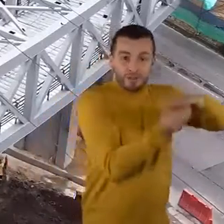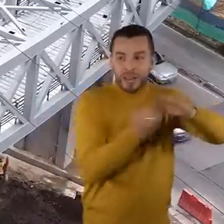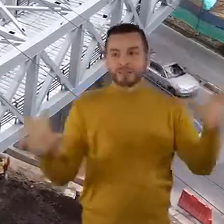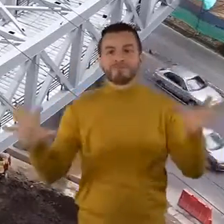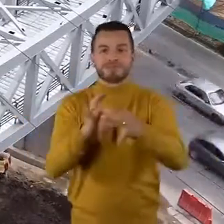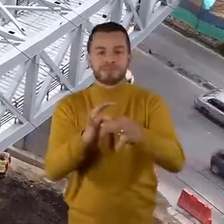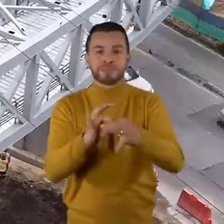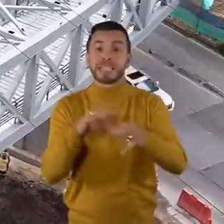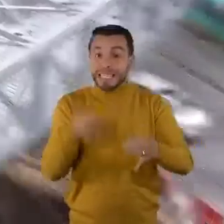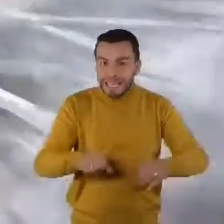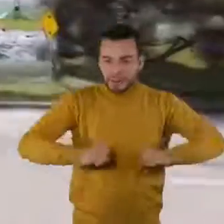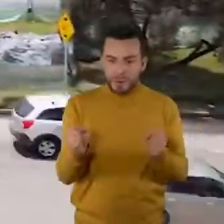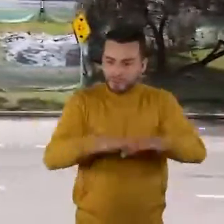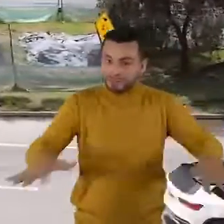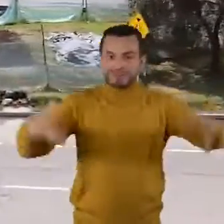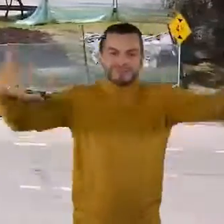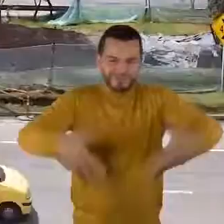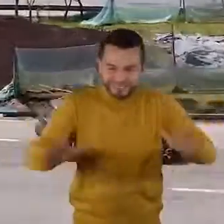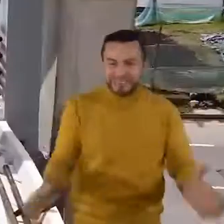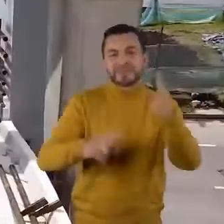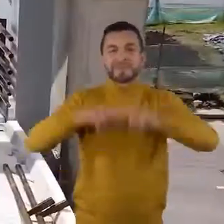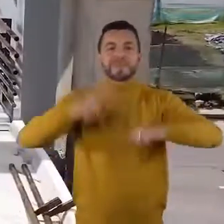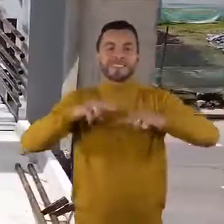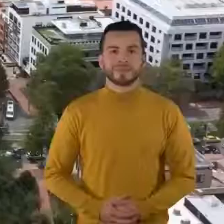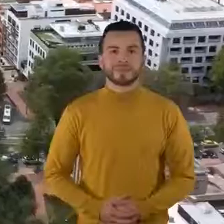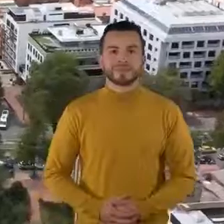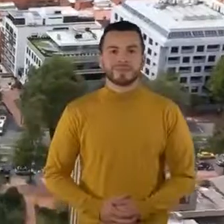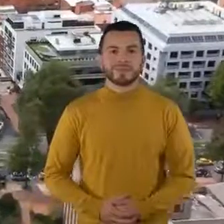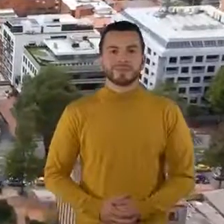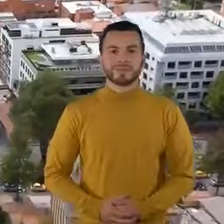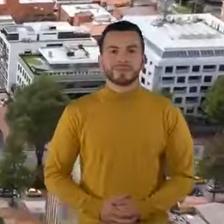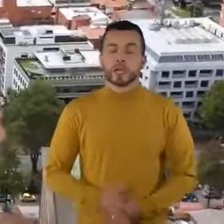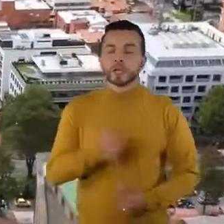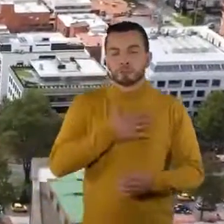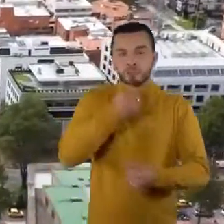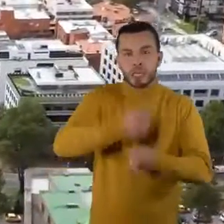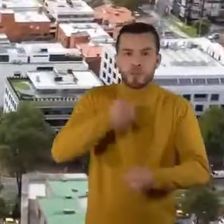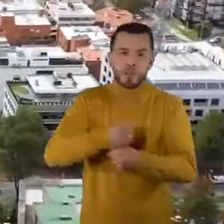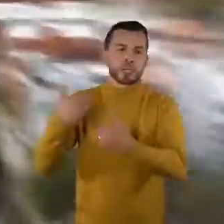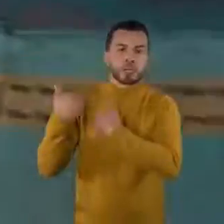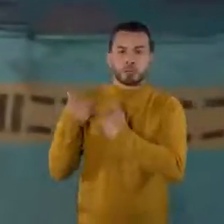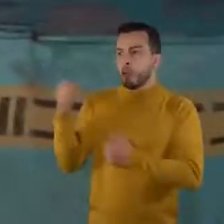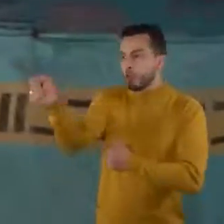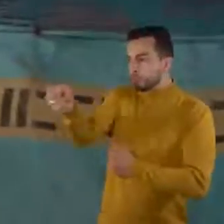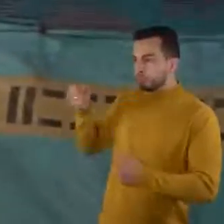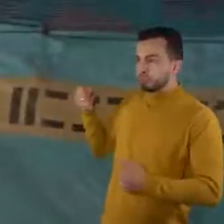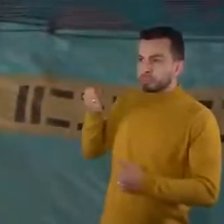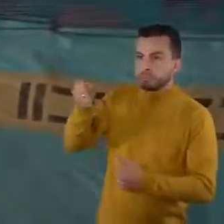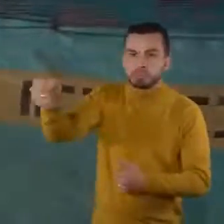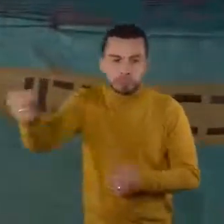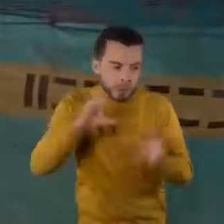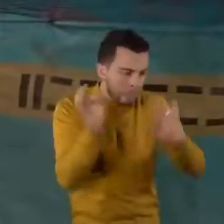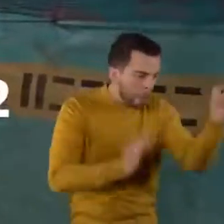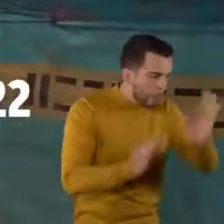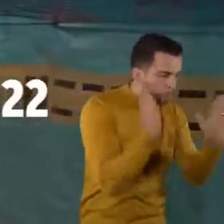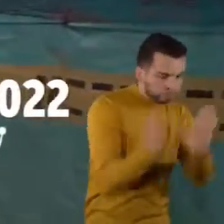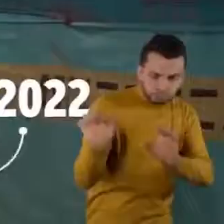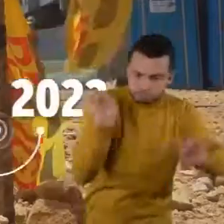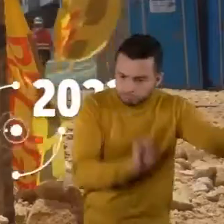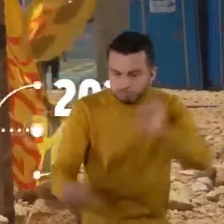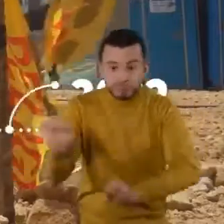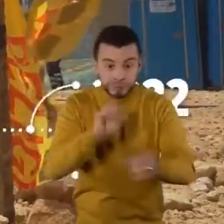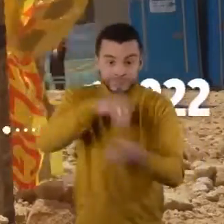mediante una estructura de 290 metros lineales y de 5.30 metros de ancho segregados en dos tramos